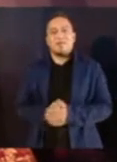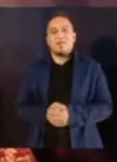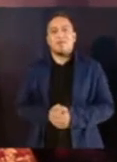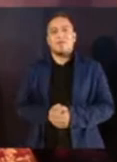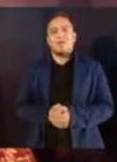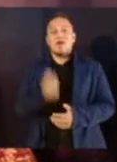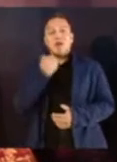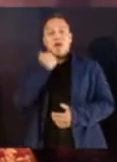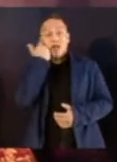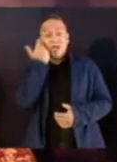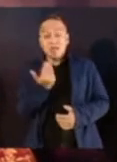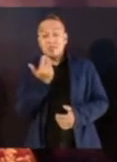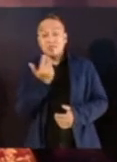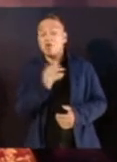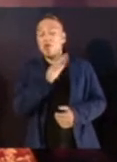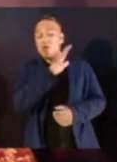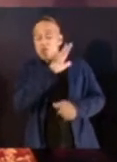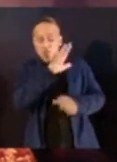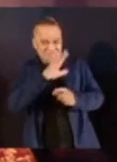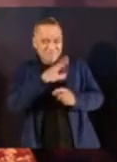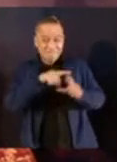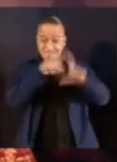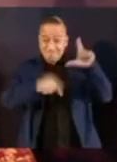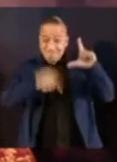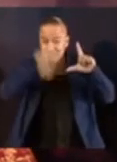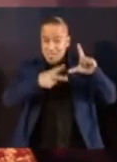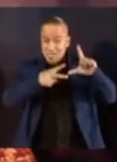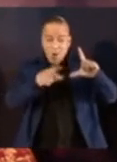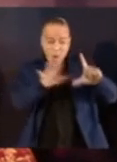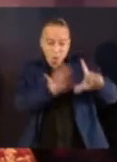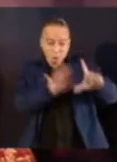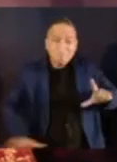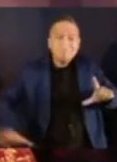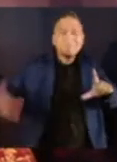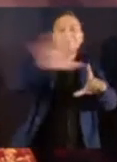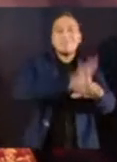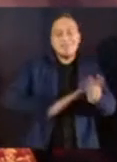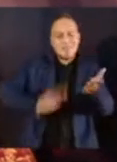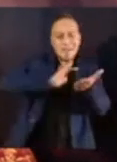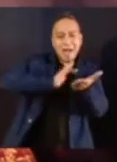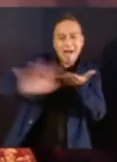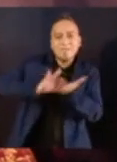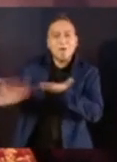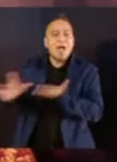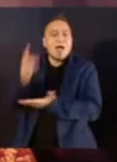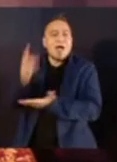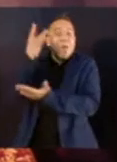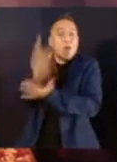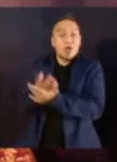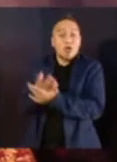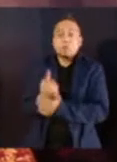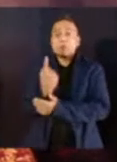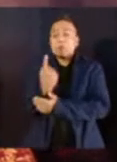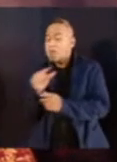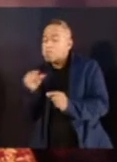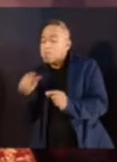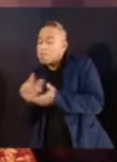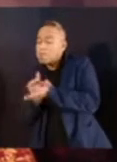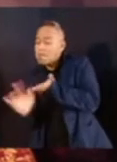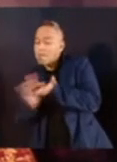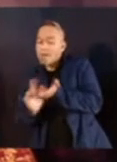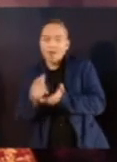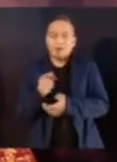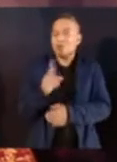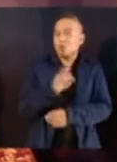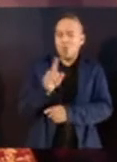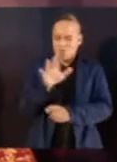la extensión de la República Mexicana. No pensamos en términos, me refiero a quienes